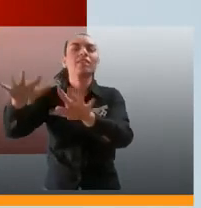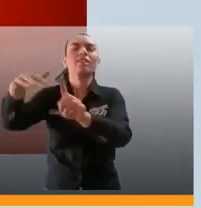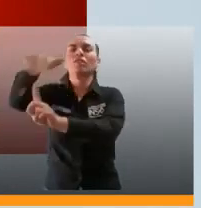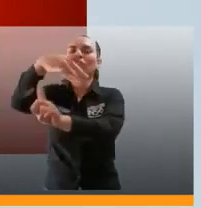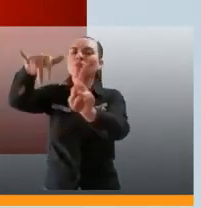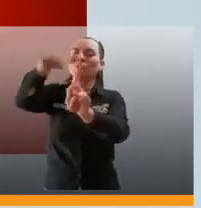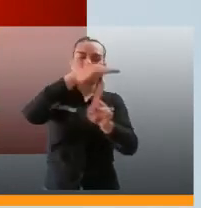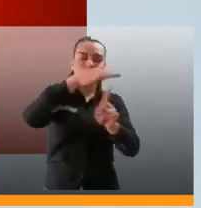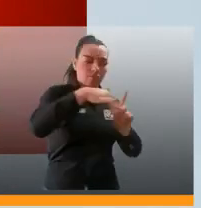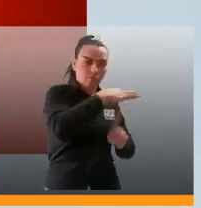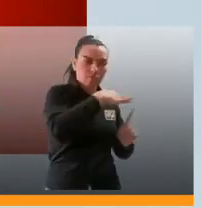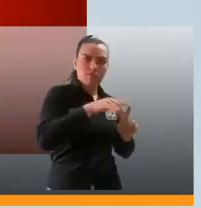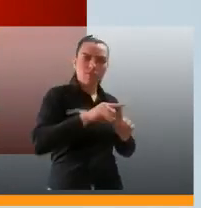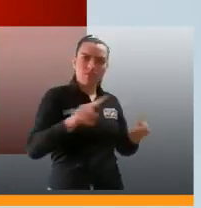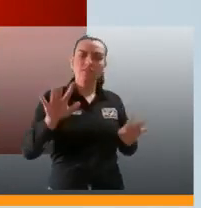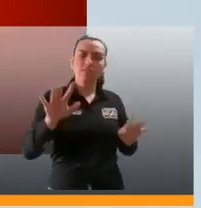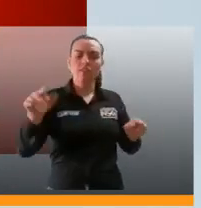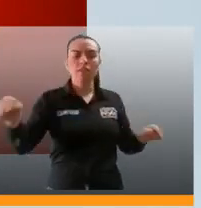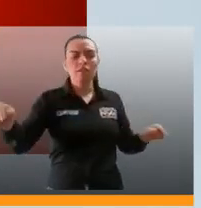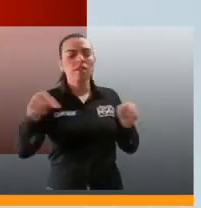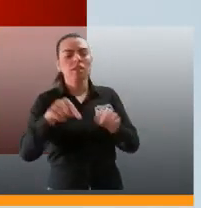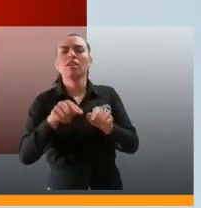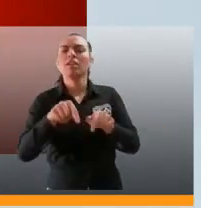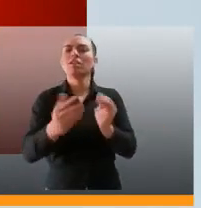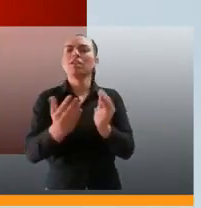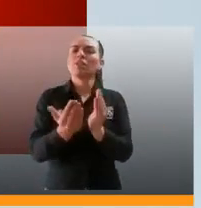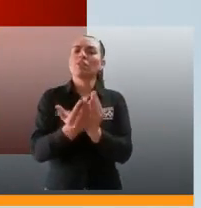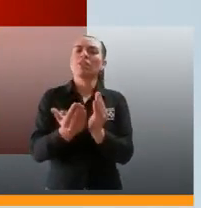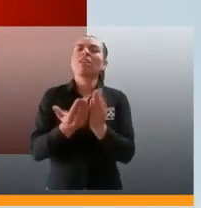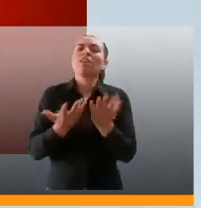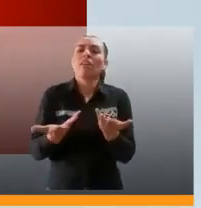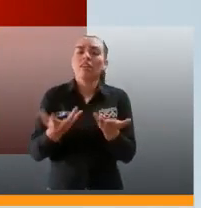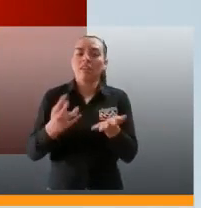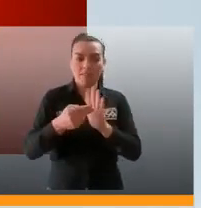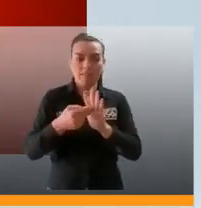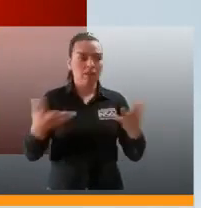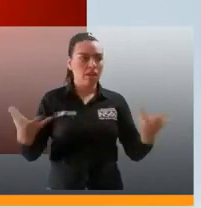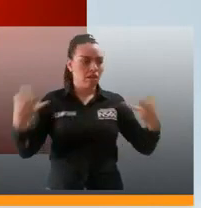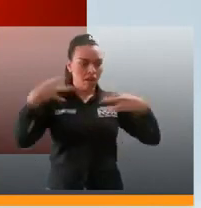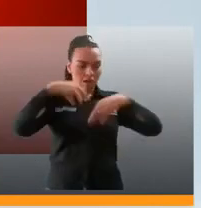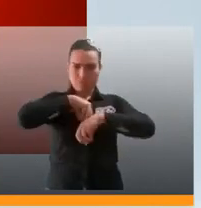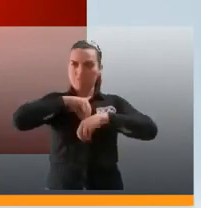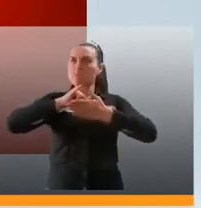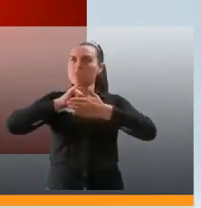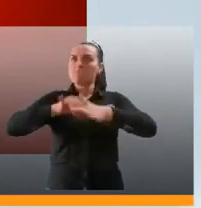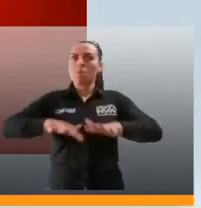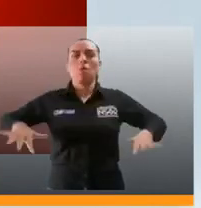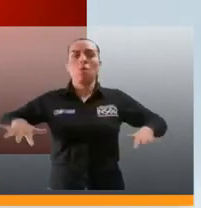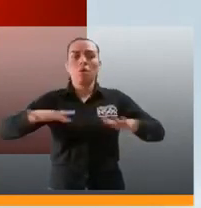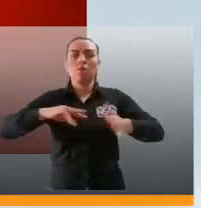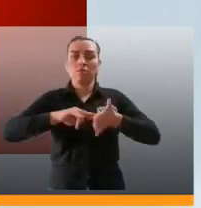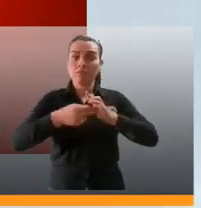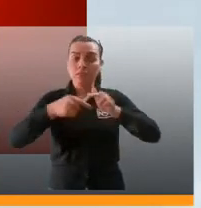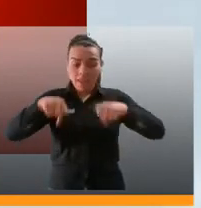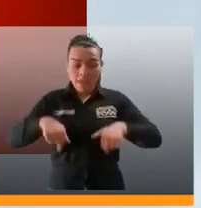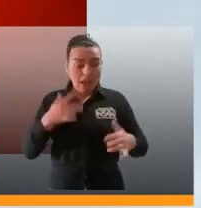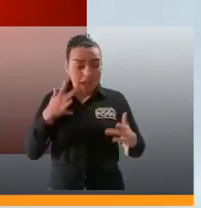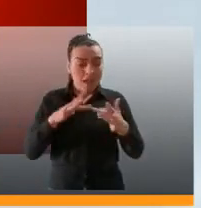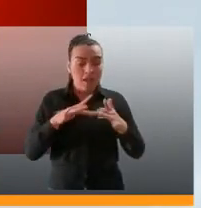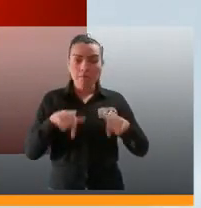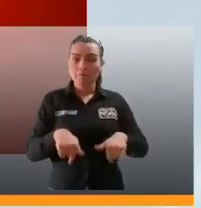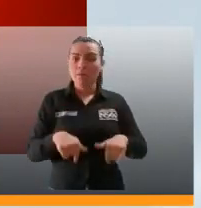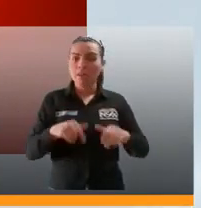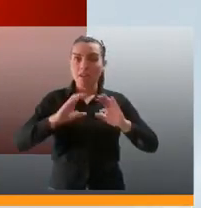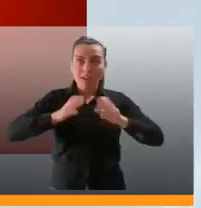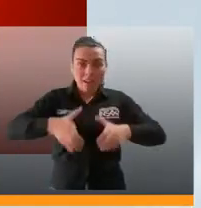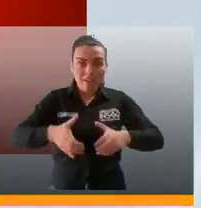la educación? Que todos lo están viviendo en un mismo espacio. Entonces las clases las están recibiendo en ambientes que no estaban acondicionados